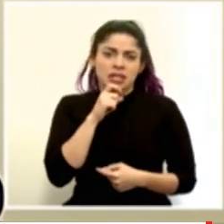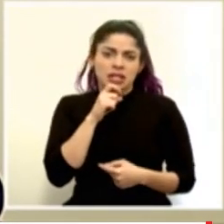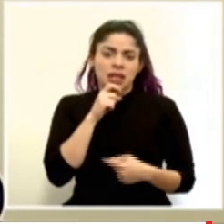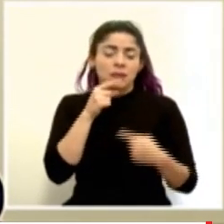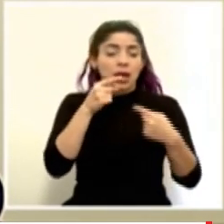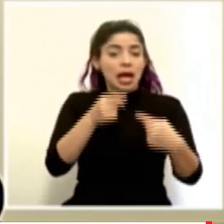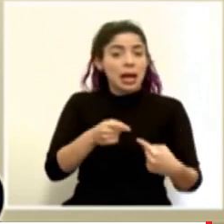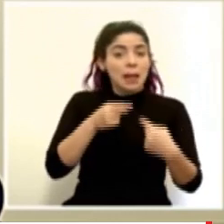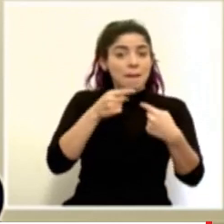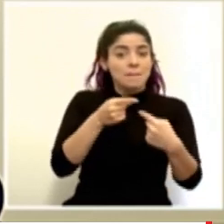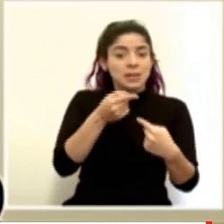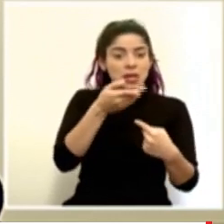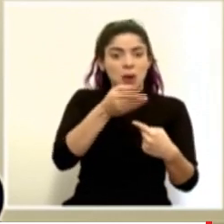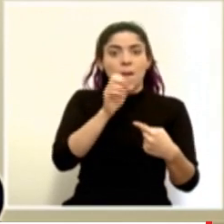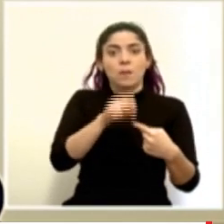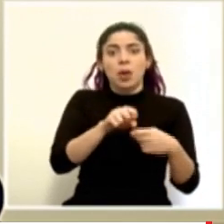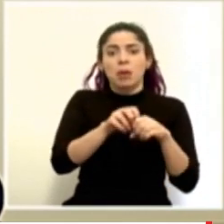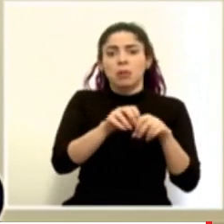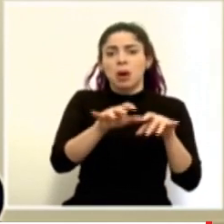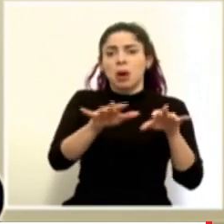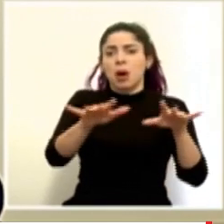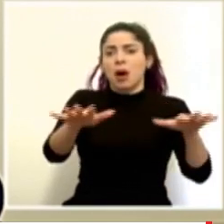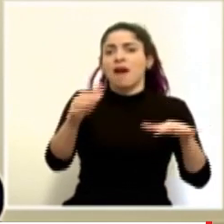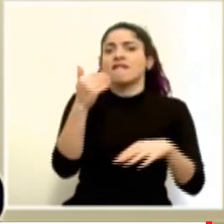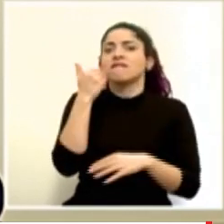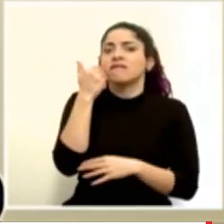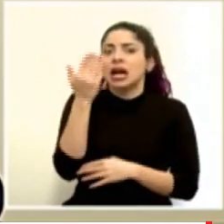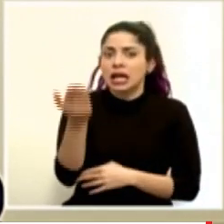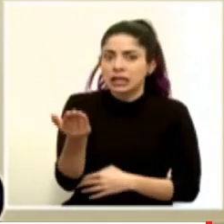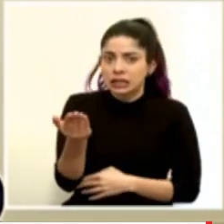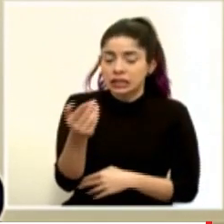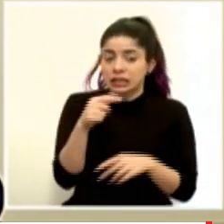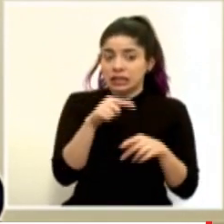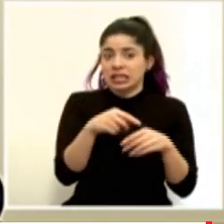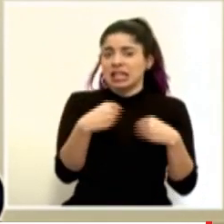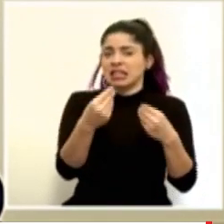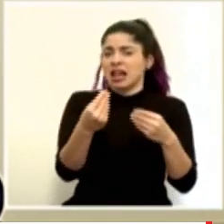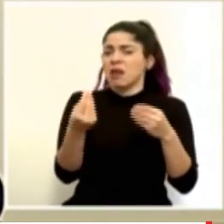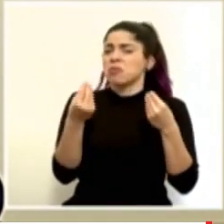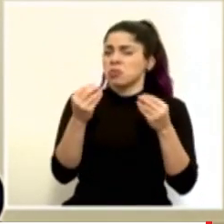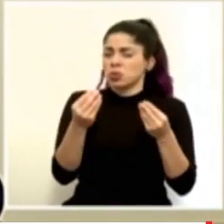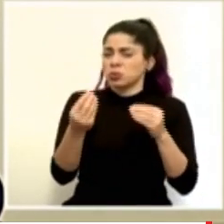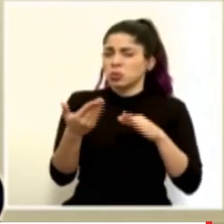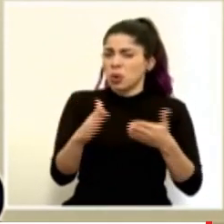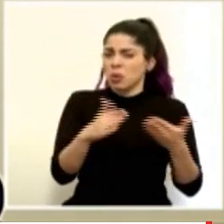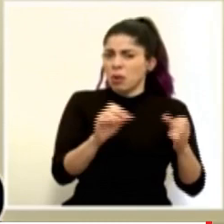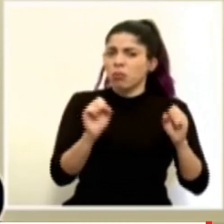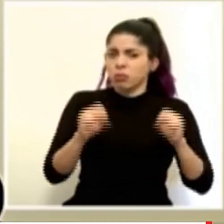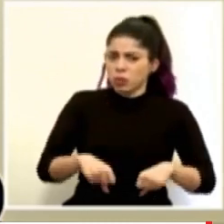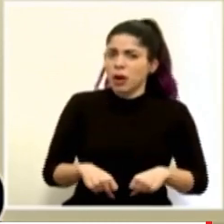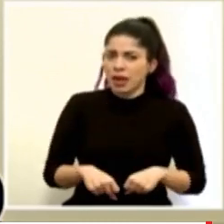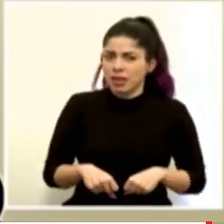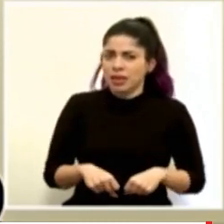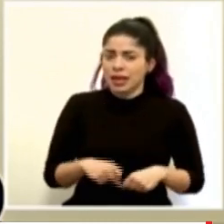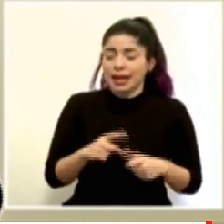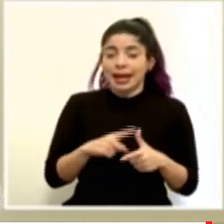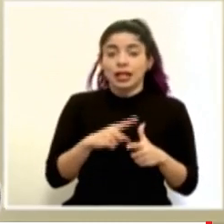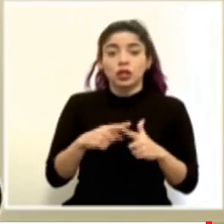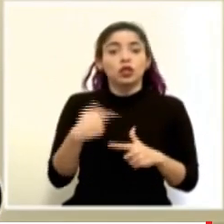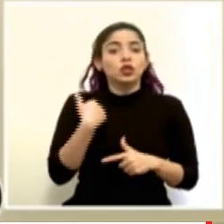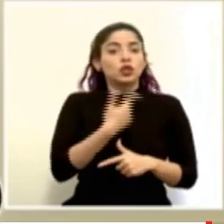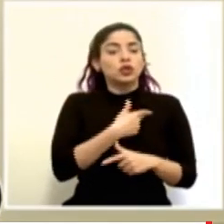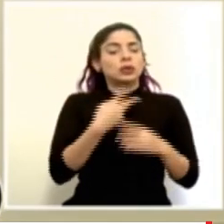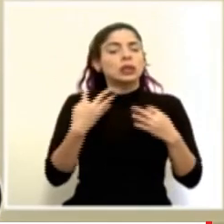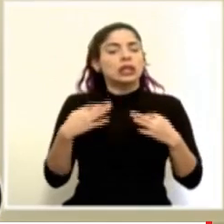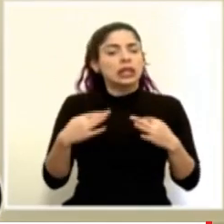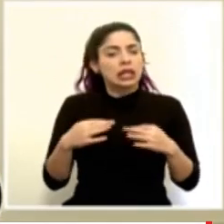tiene la capacidad de transmitirse muy fácilmente y que puede provocar mucha letalidad, y que en esto pues hemos